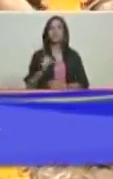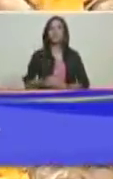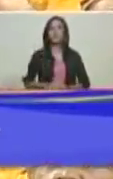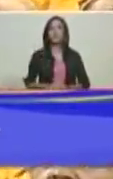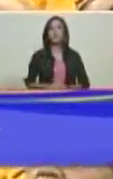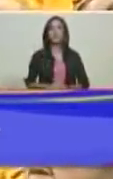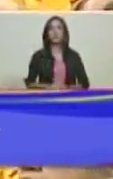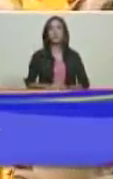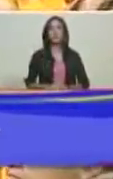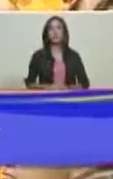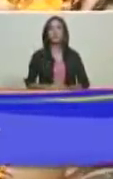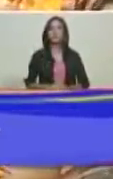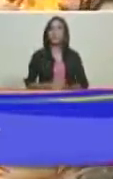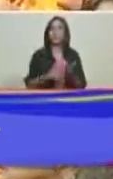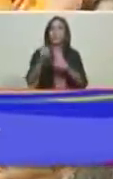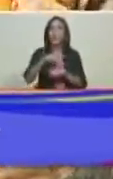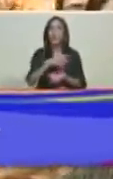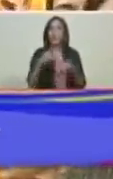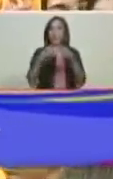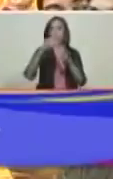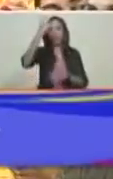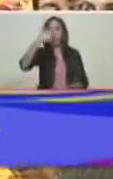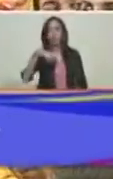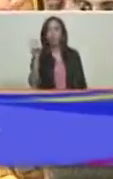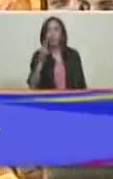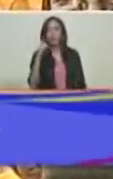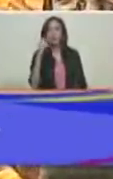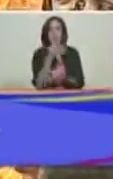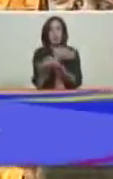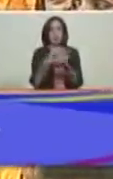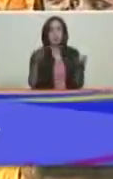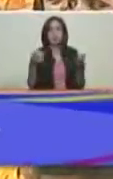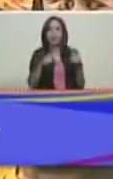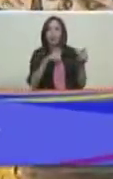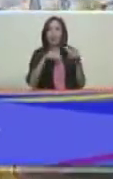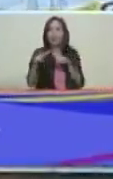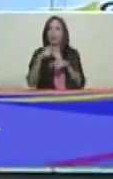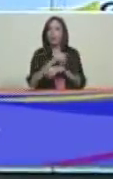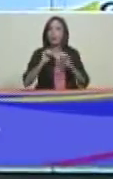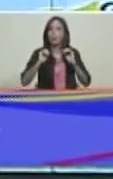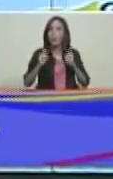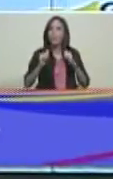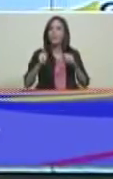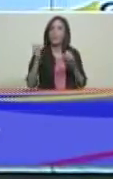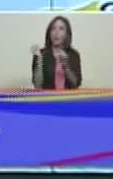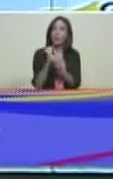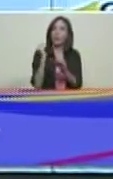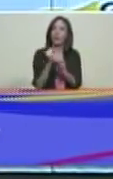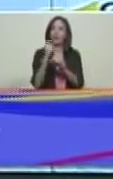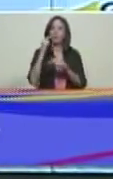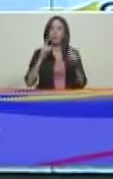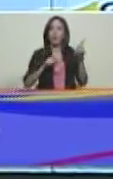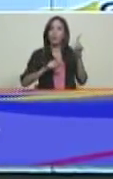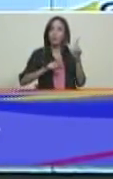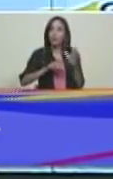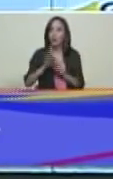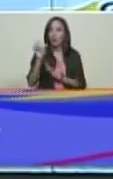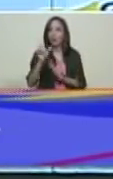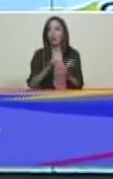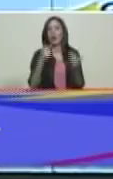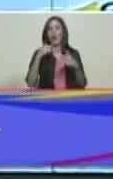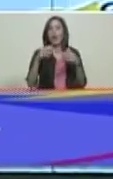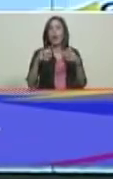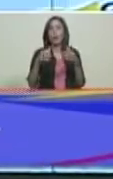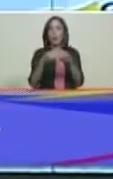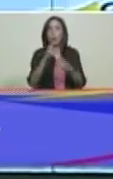Y fue gracias al movimiento Somos Venezuela que activamos la nueva etapa de la gran